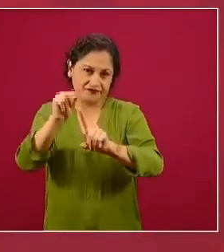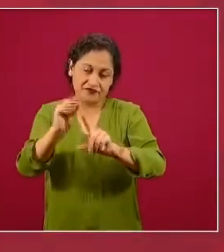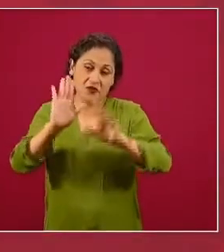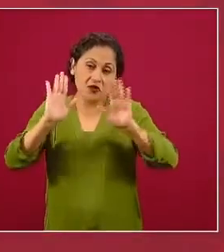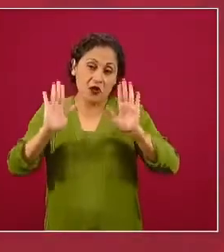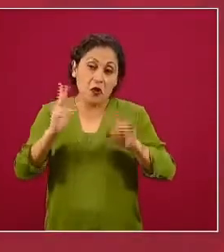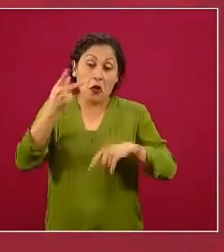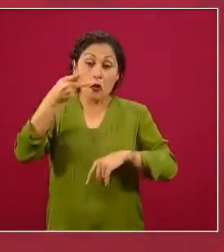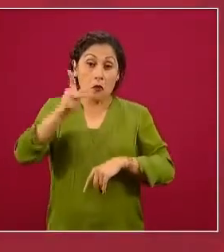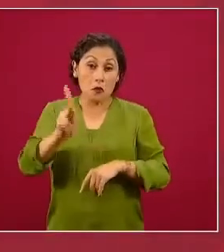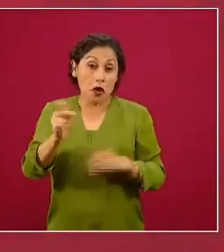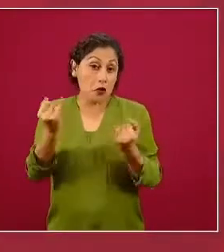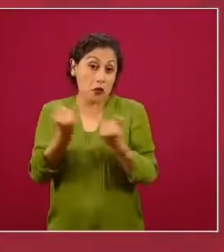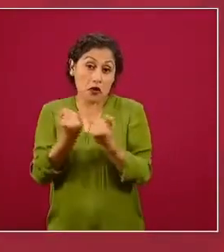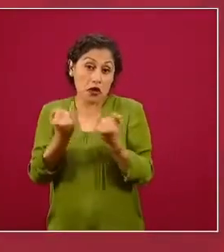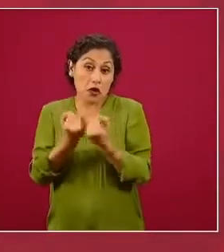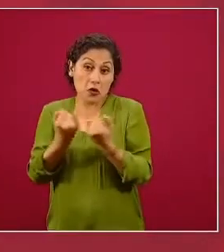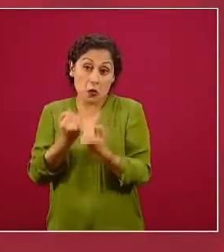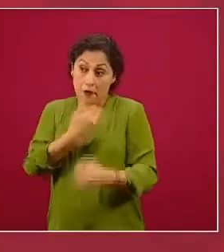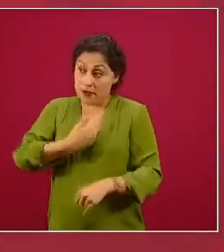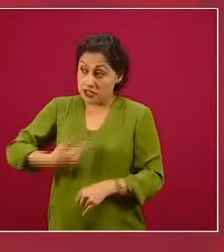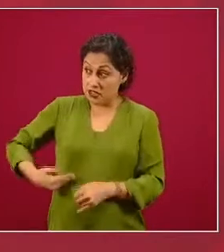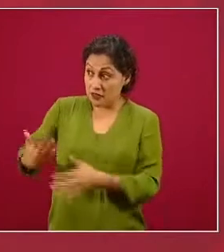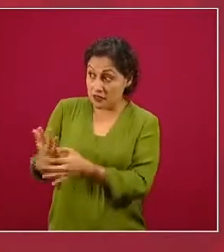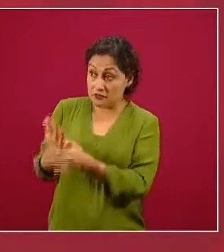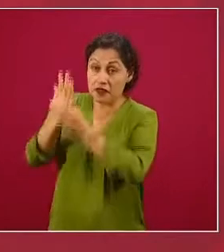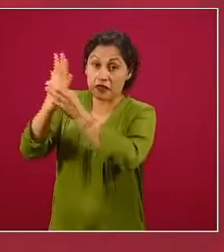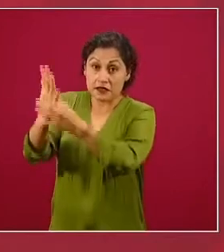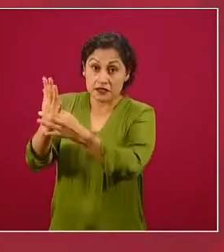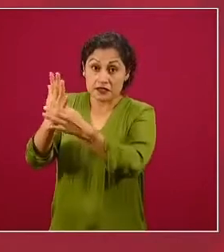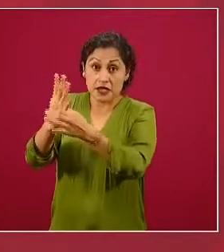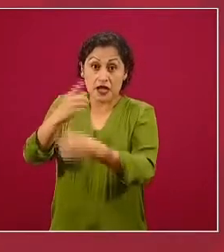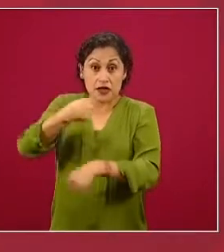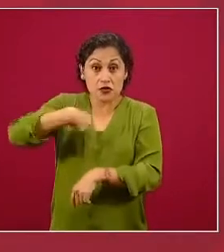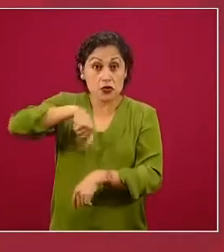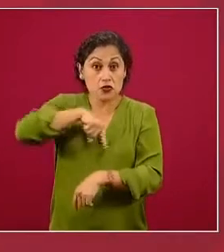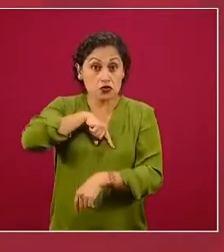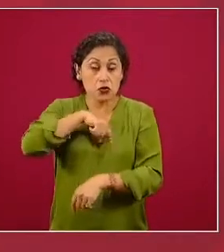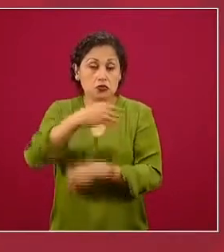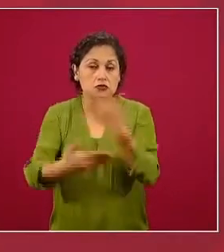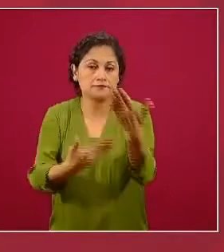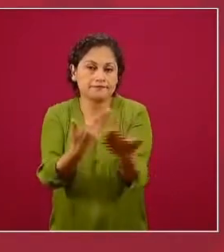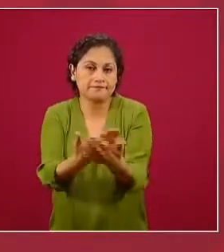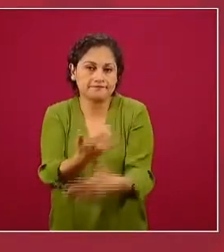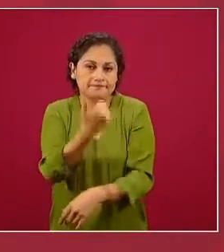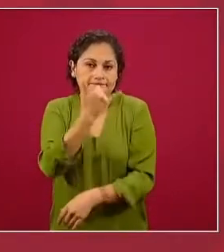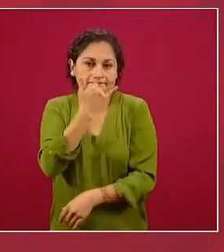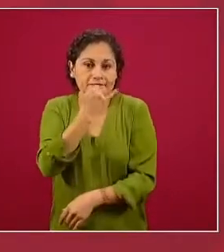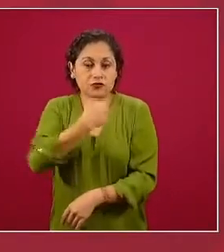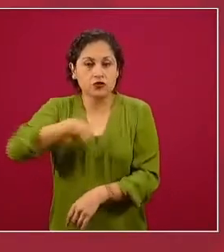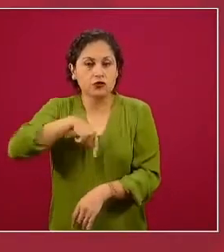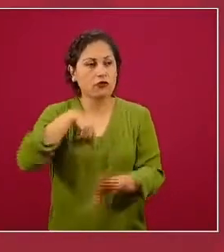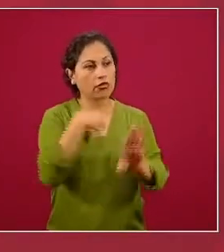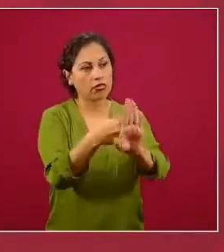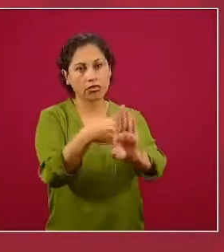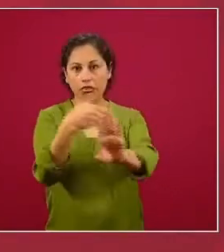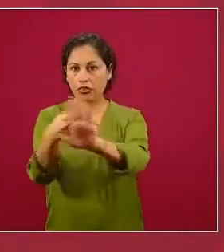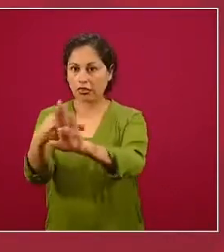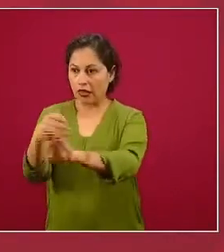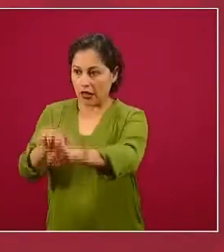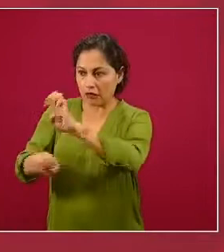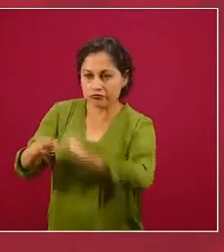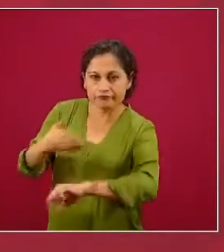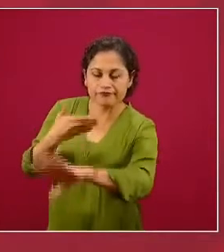presidente, nuestras disculpas anticipadas. Nosotros no queremos ofender a nadie, ni queremos dañar la parte económica es